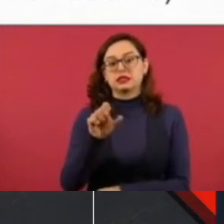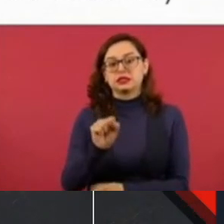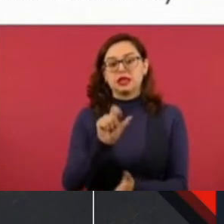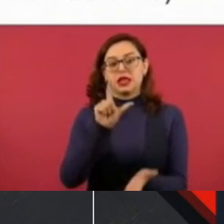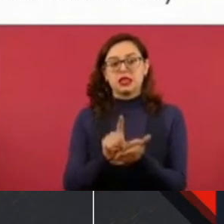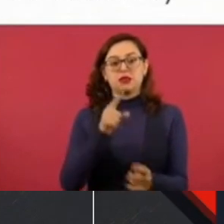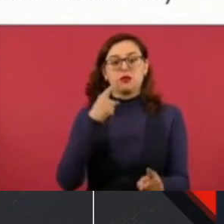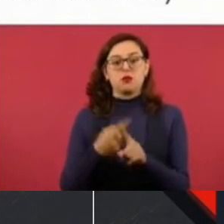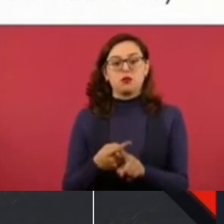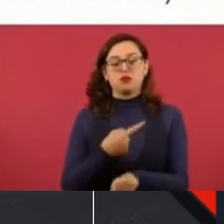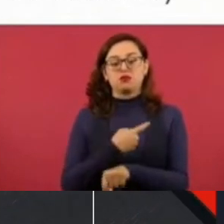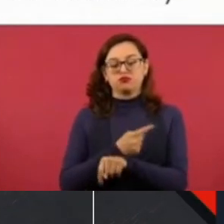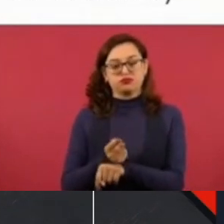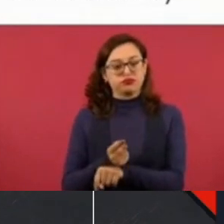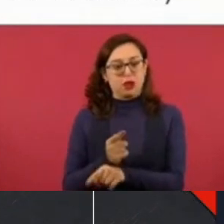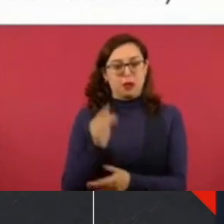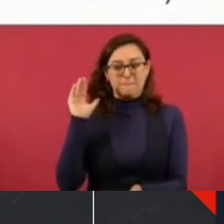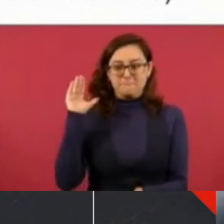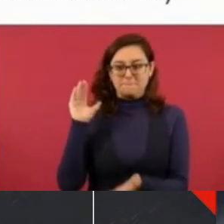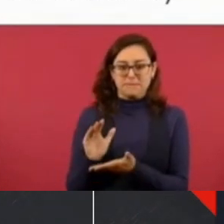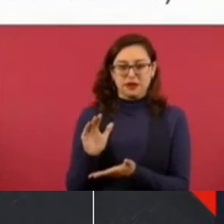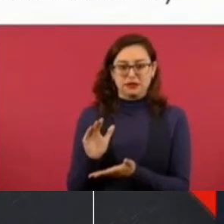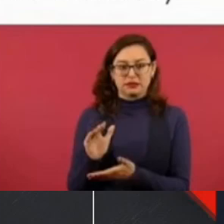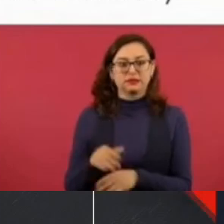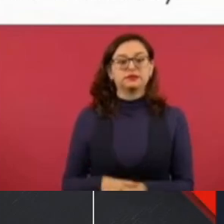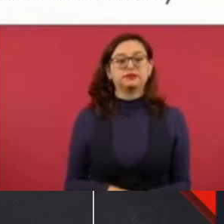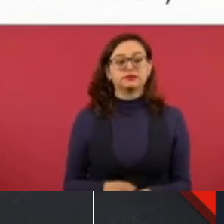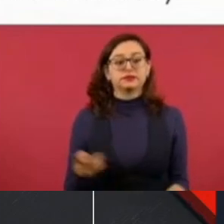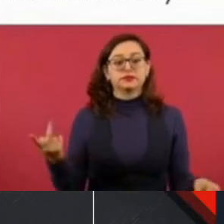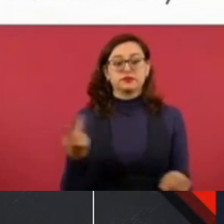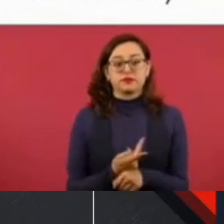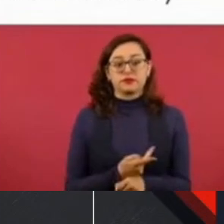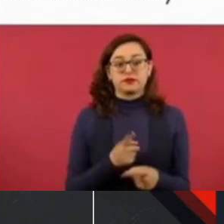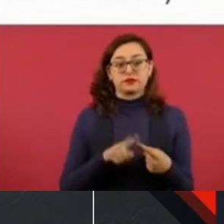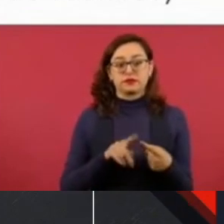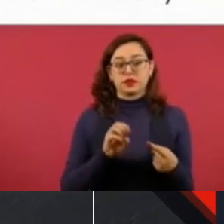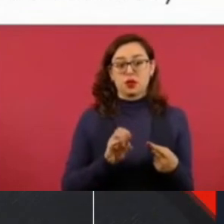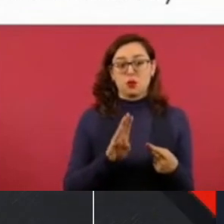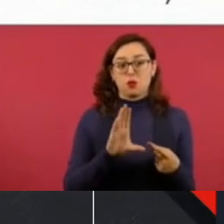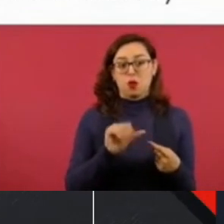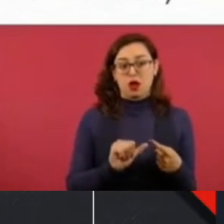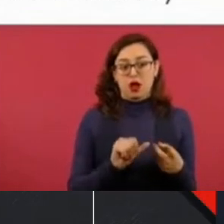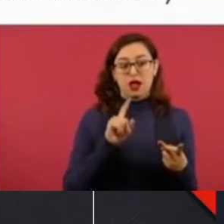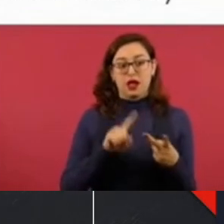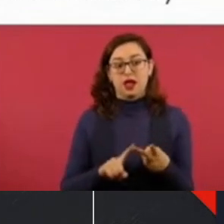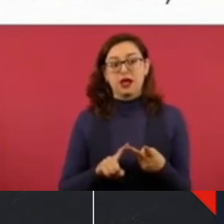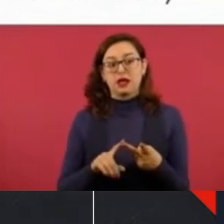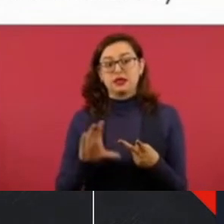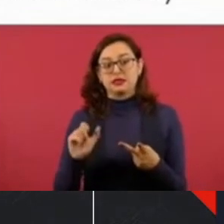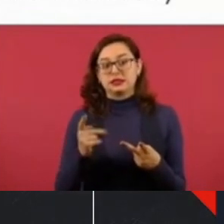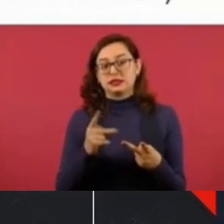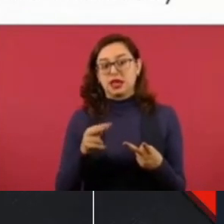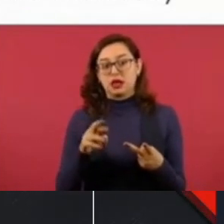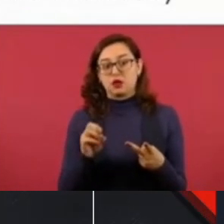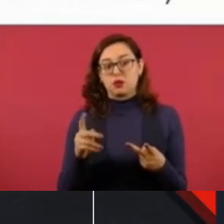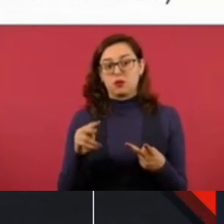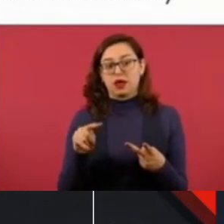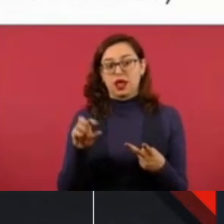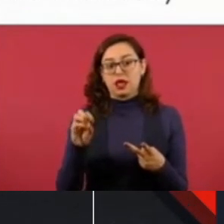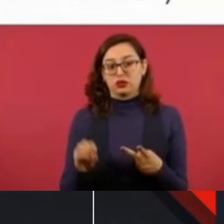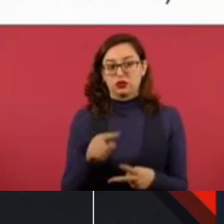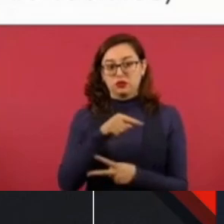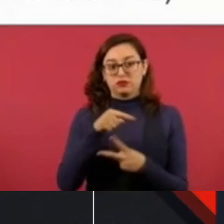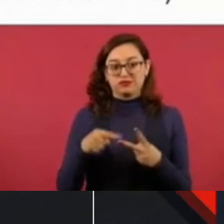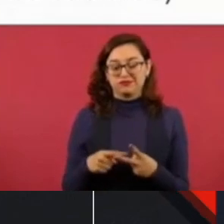7.760 litros por segundo. De la Boca y Cerro Prieto, el déficit acumulado actual es de más de 3.000 litros